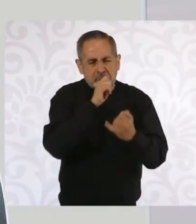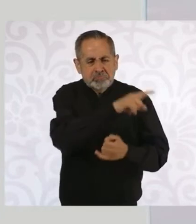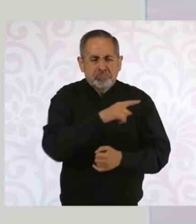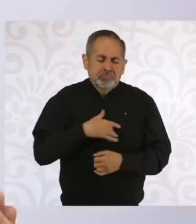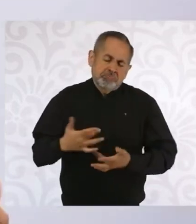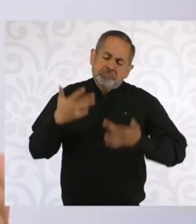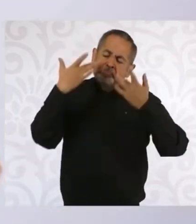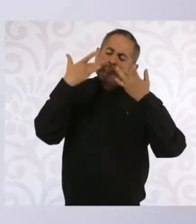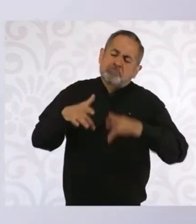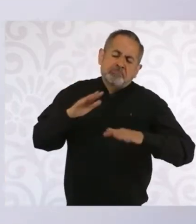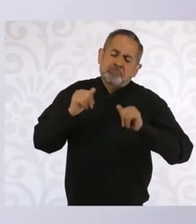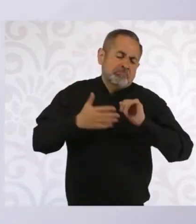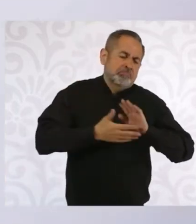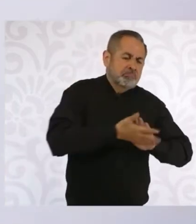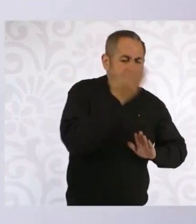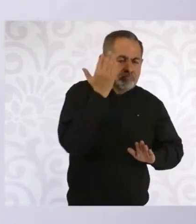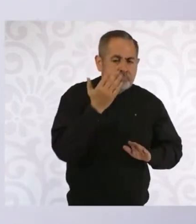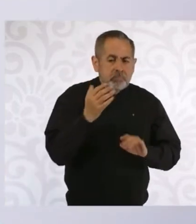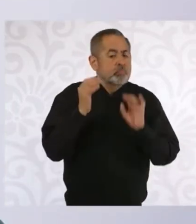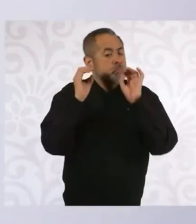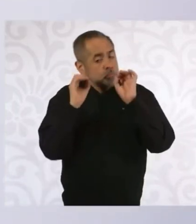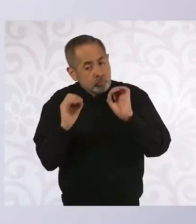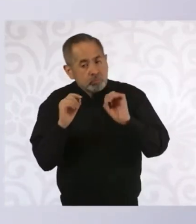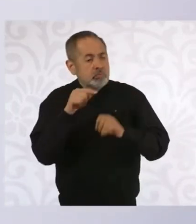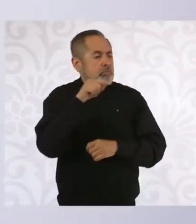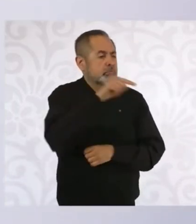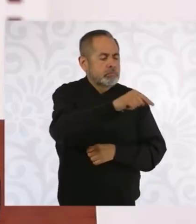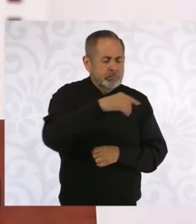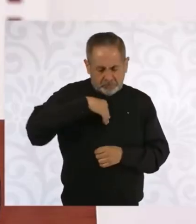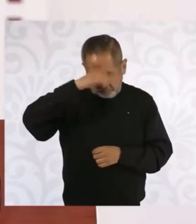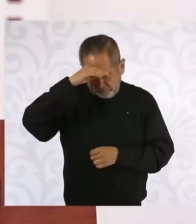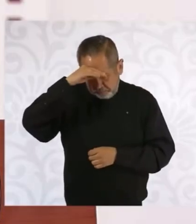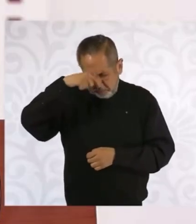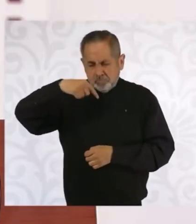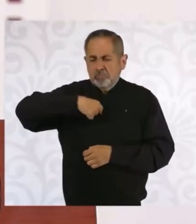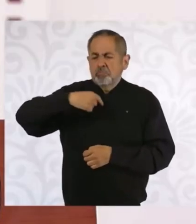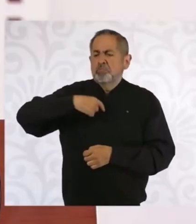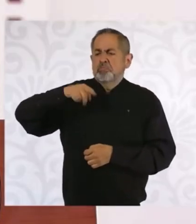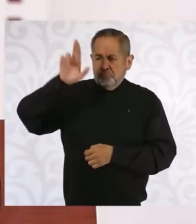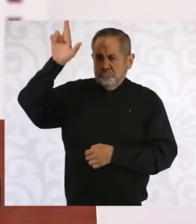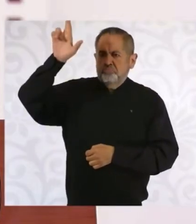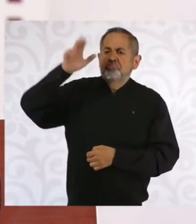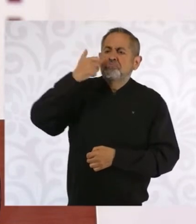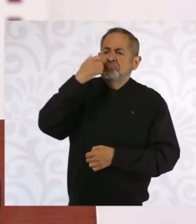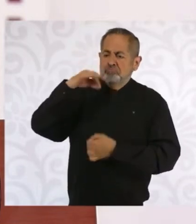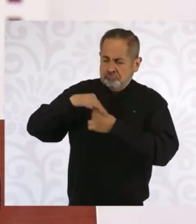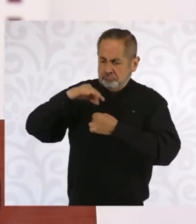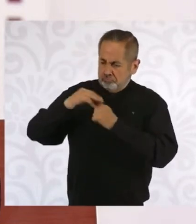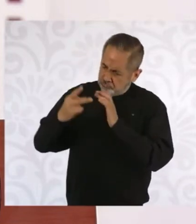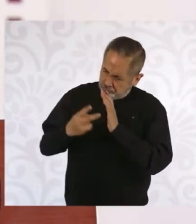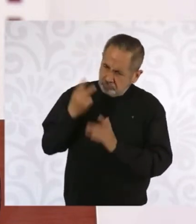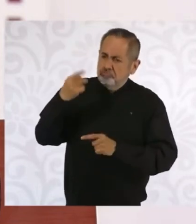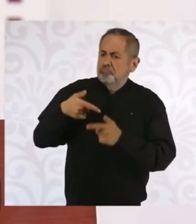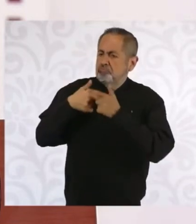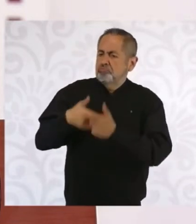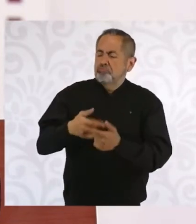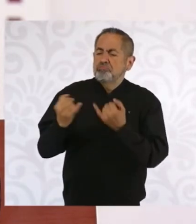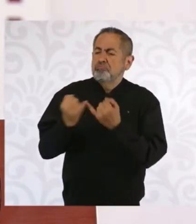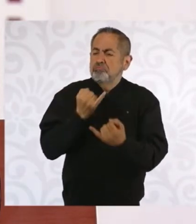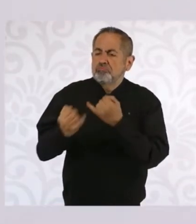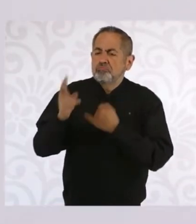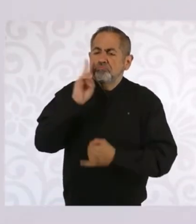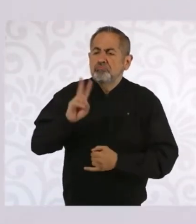o puede decir, no, a ver, yo me postulo. Ayer estaba viendo la carta de uno de los ministros que decía, no, pues